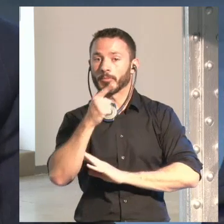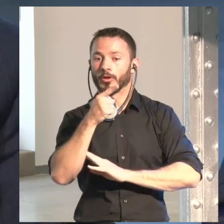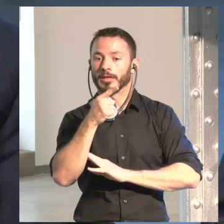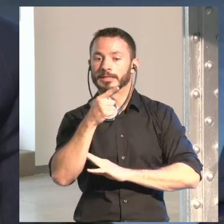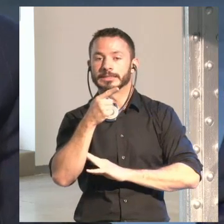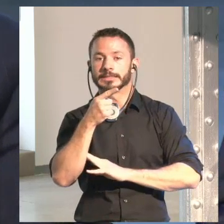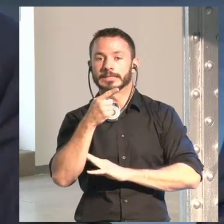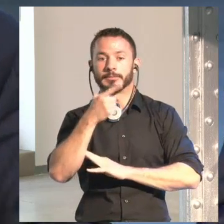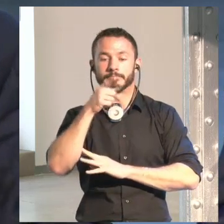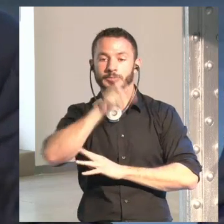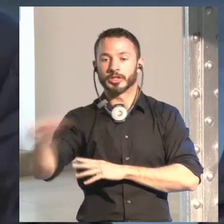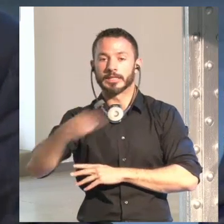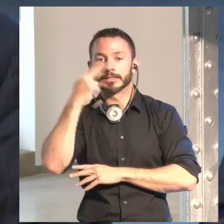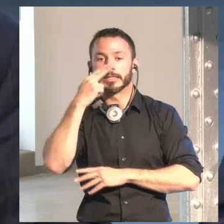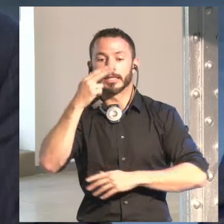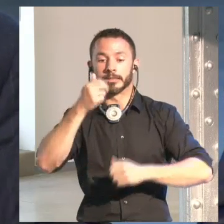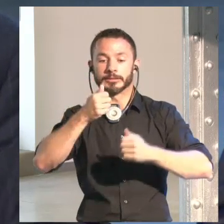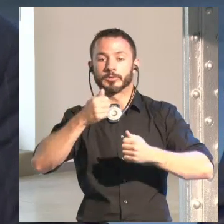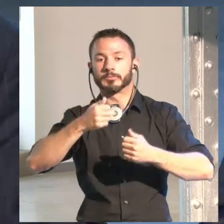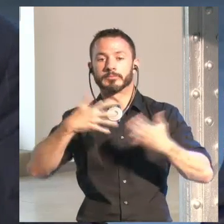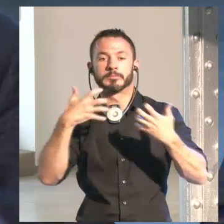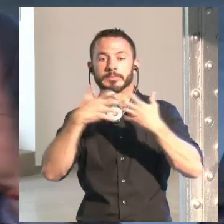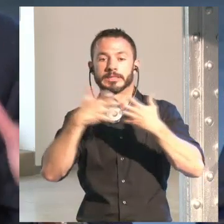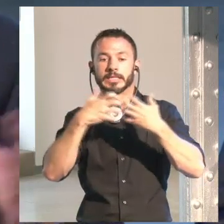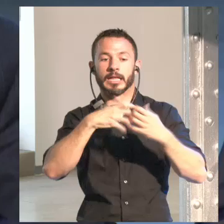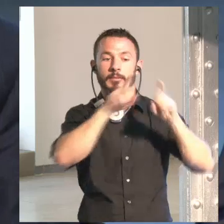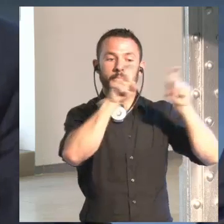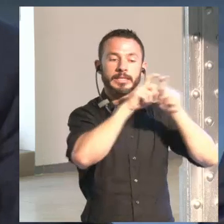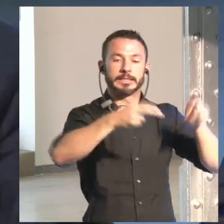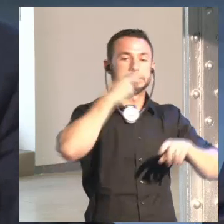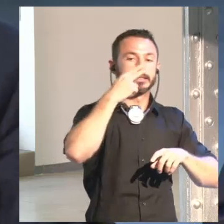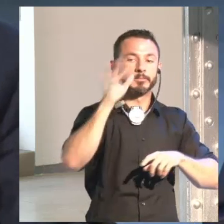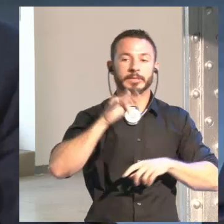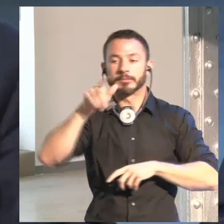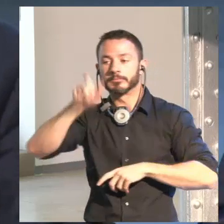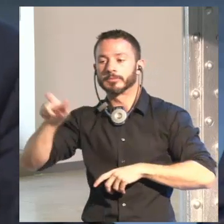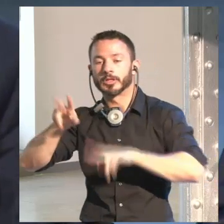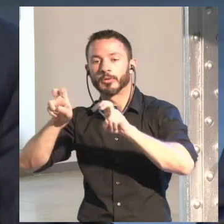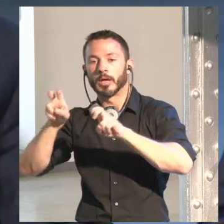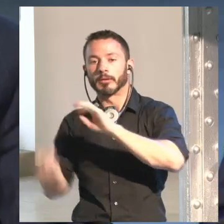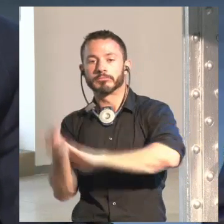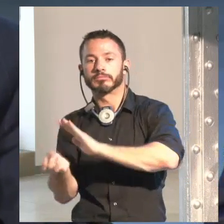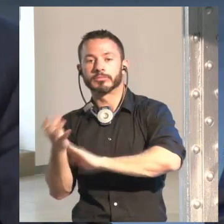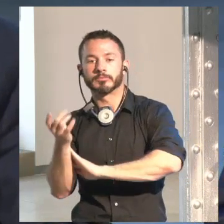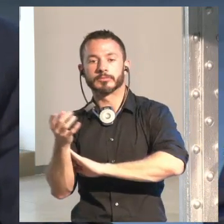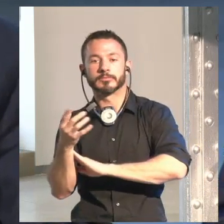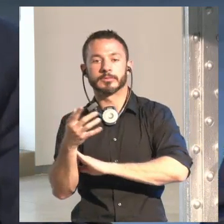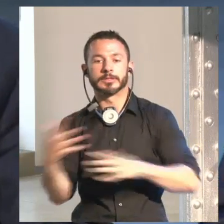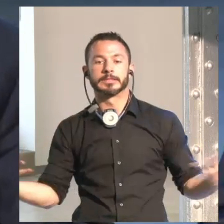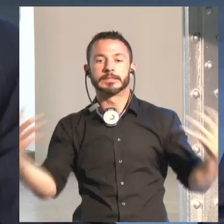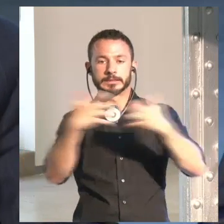los distintos incumbentes y las empresas de telecomunicaciones y los recién llegados, pero también eso va más allá.